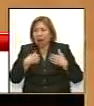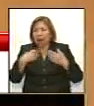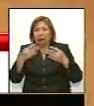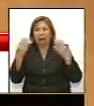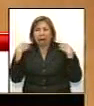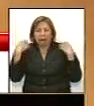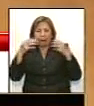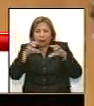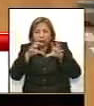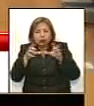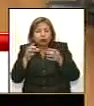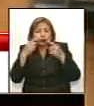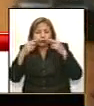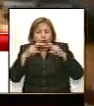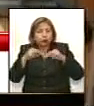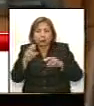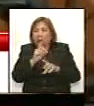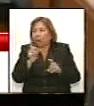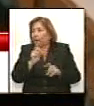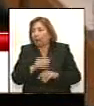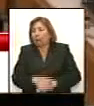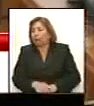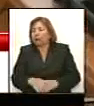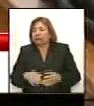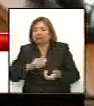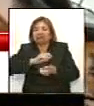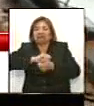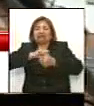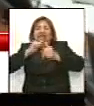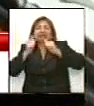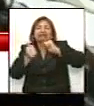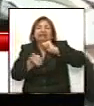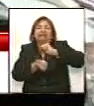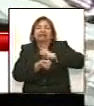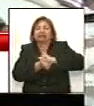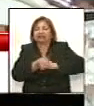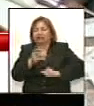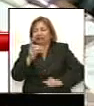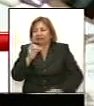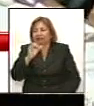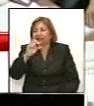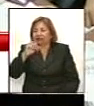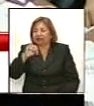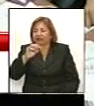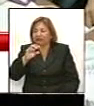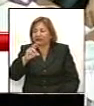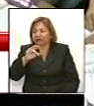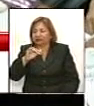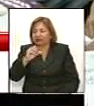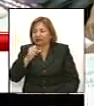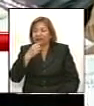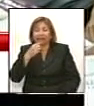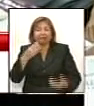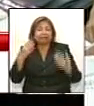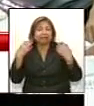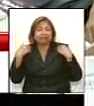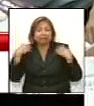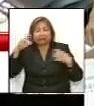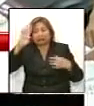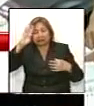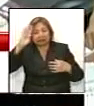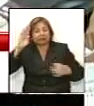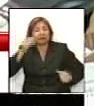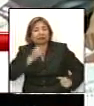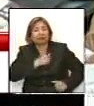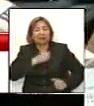departamento de investigación. Ya se han convertido en las de Pintris, que están fuera. Las comisarías pertenecen a lo que